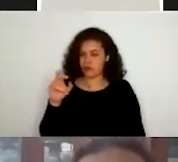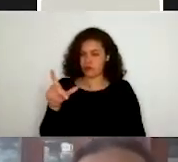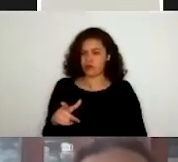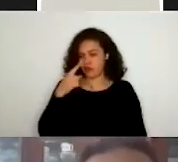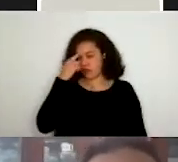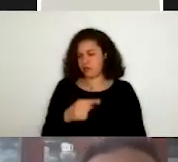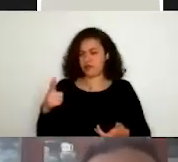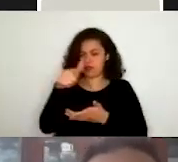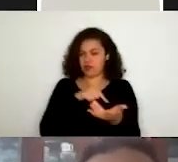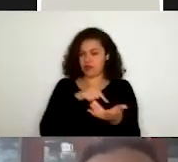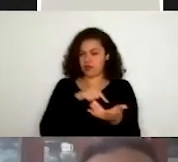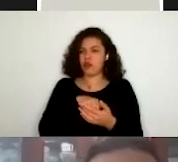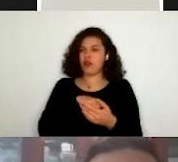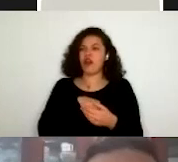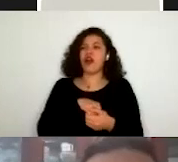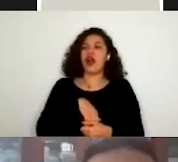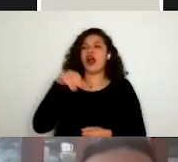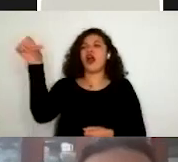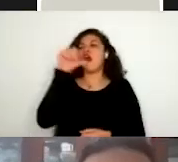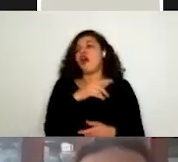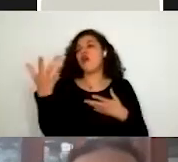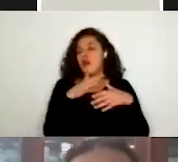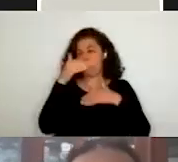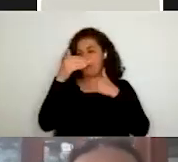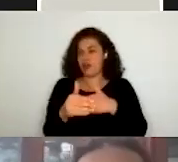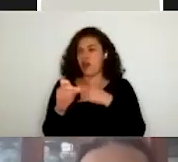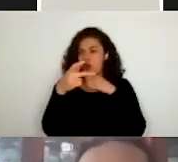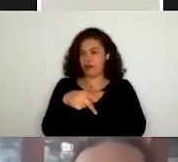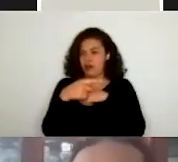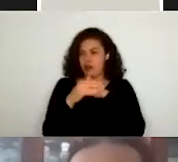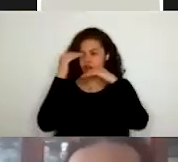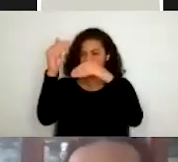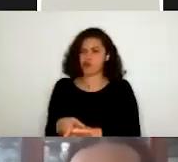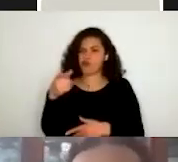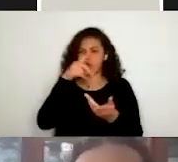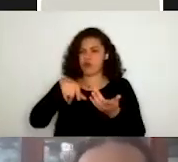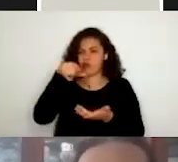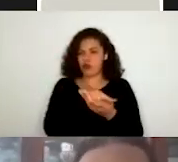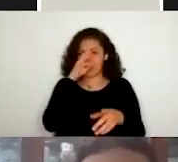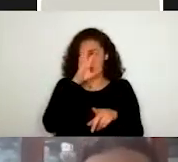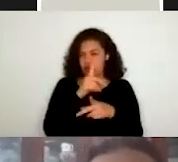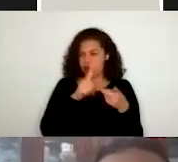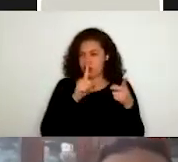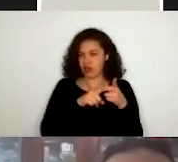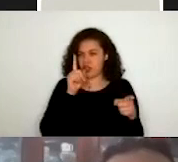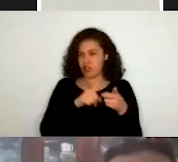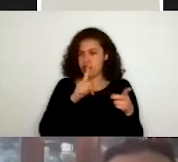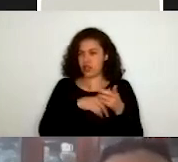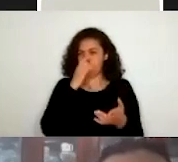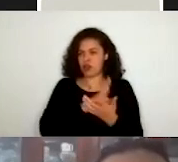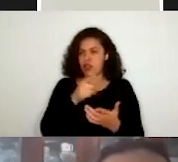los establecimientos o inmuebles de mediano o alto riesgo ubicados única y exclusivamente en la Ciudad de México.